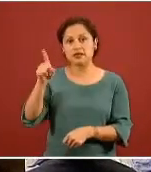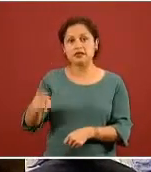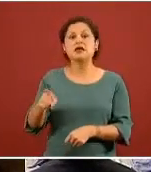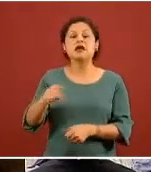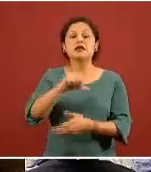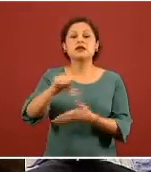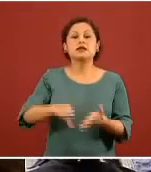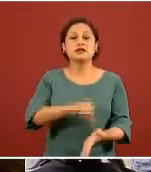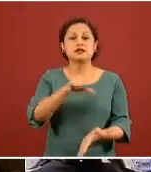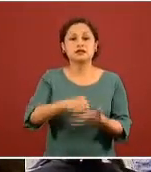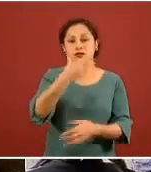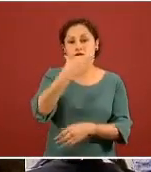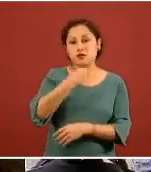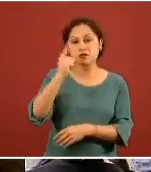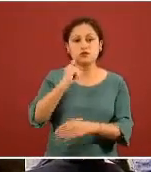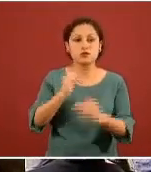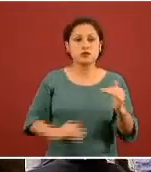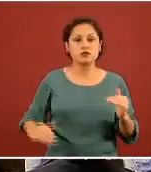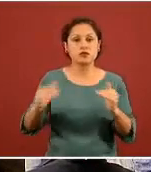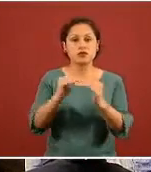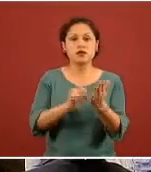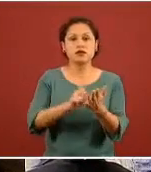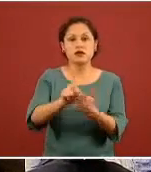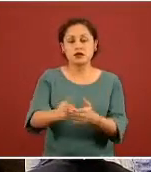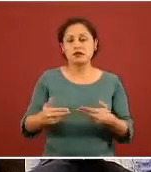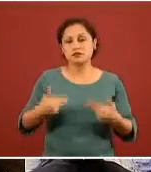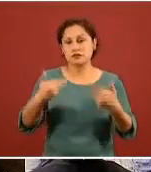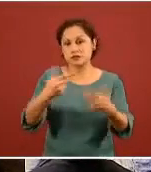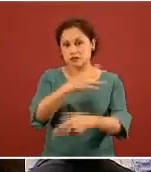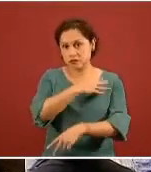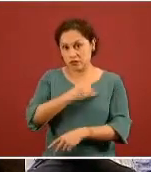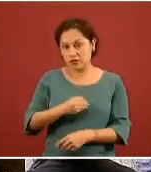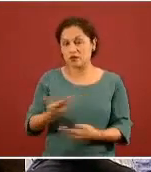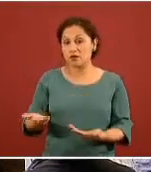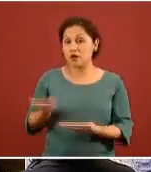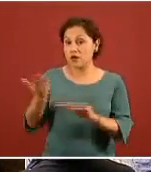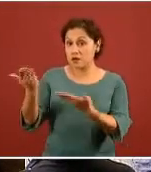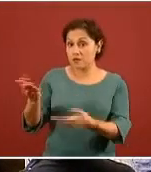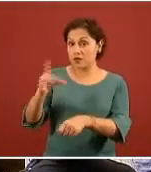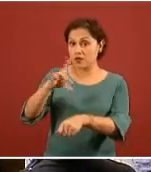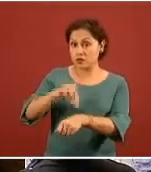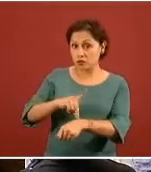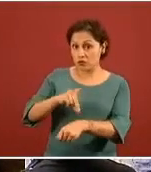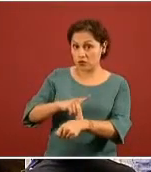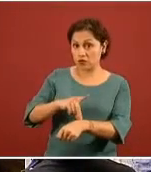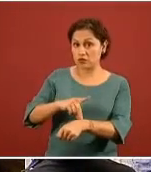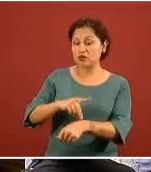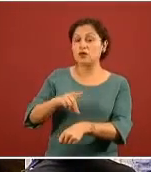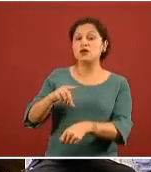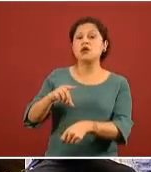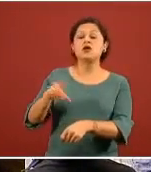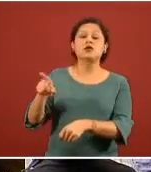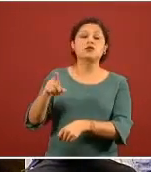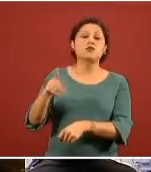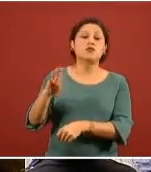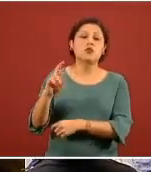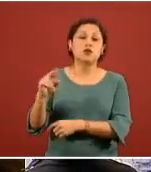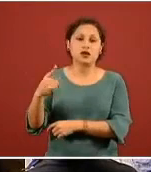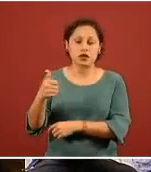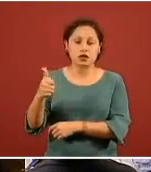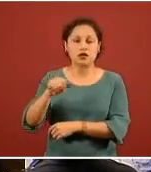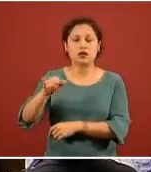Salud Reproductiva. Le pido amablemente al doctor Víctor Borja si nos comenta sobre un tema también. Sí, con gusto.